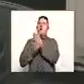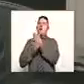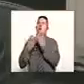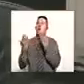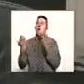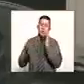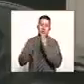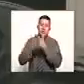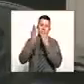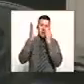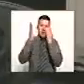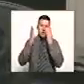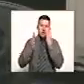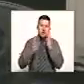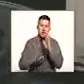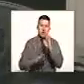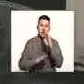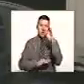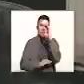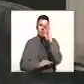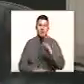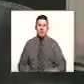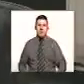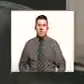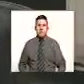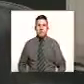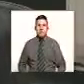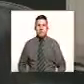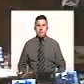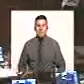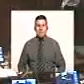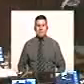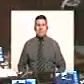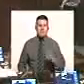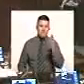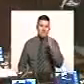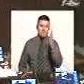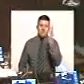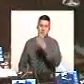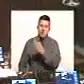estaremos atentos para denunciarlo ante los colombianos. Senador Edison